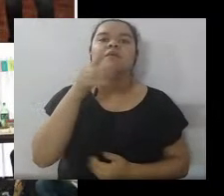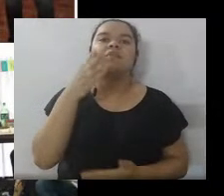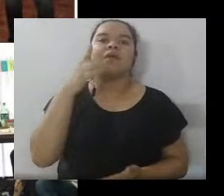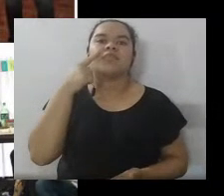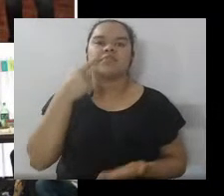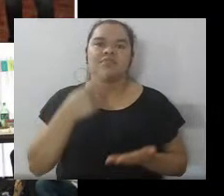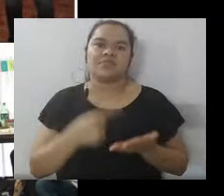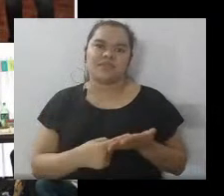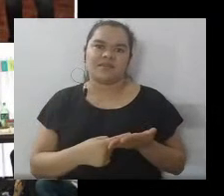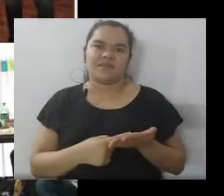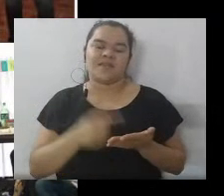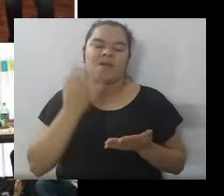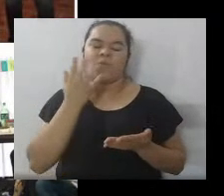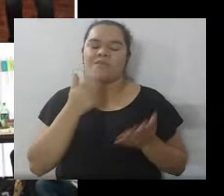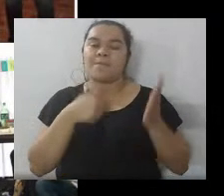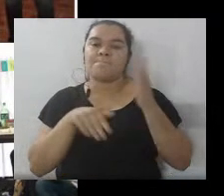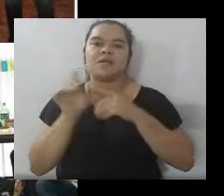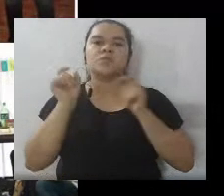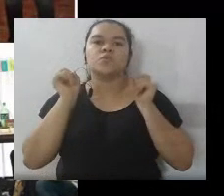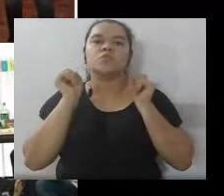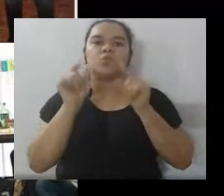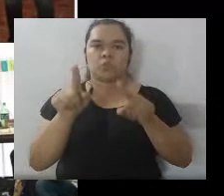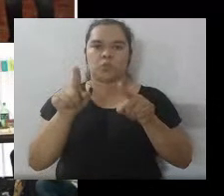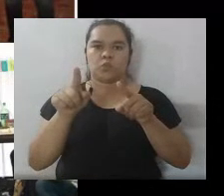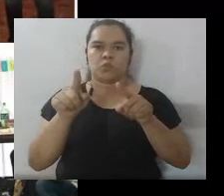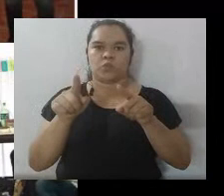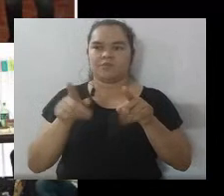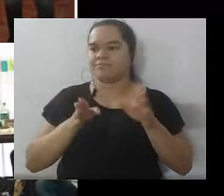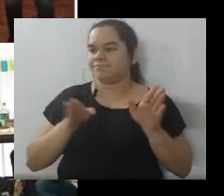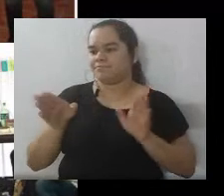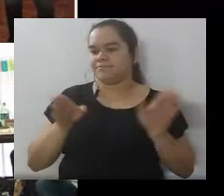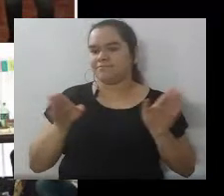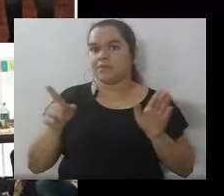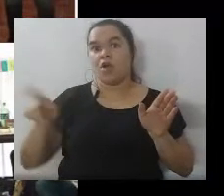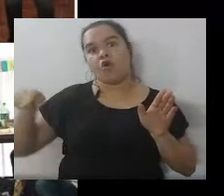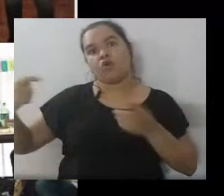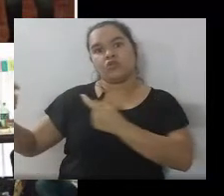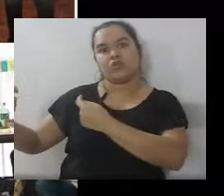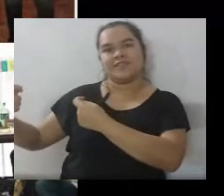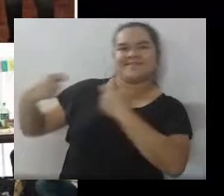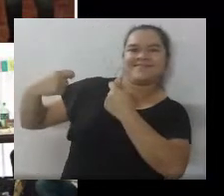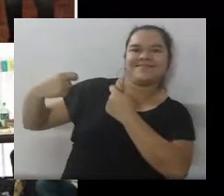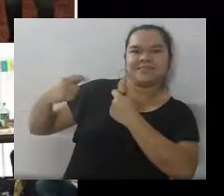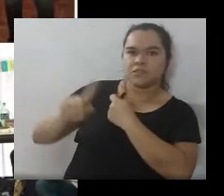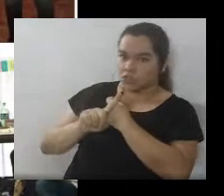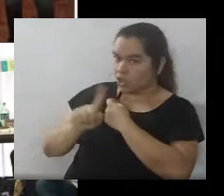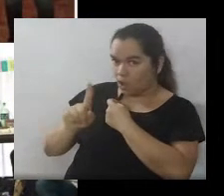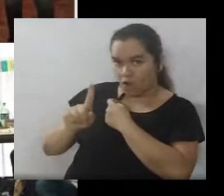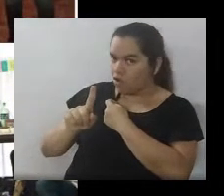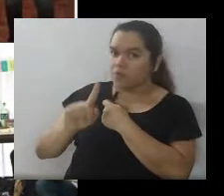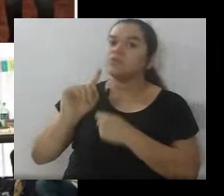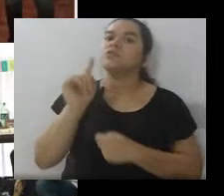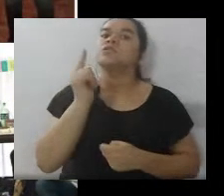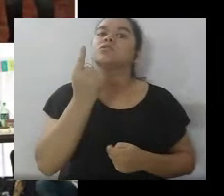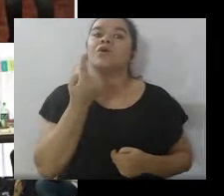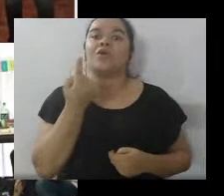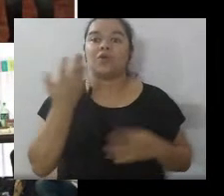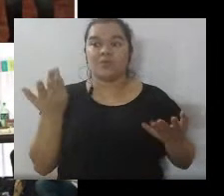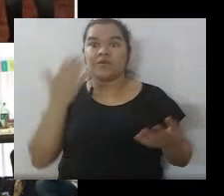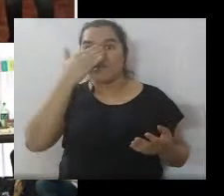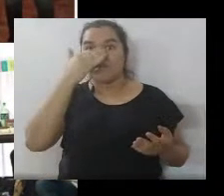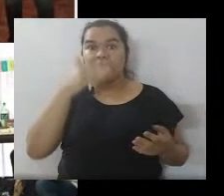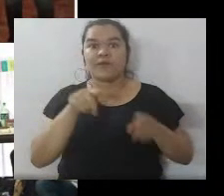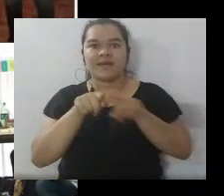ustedes elijan lo que a ustedes más les guste, porque esa va a ser su carrera, esa va a ser